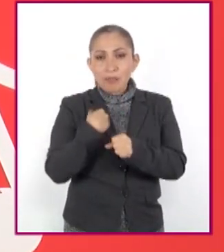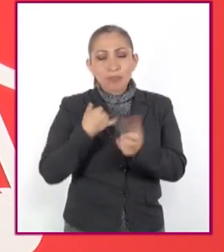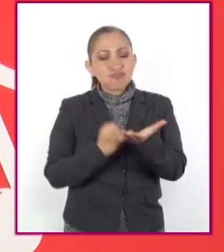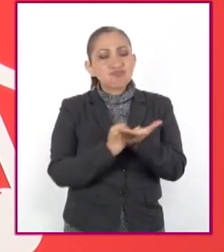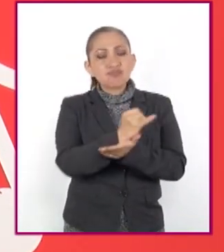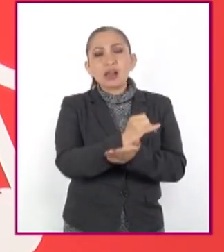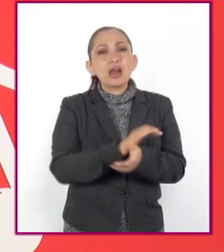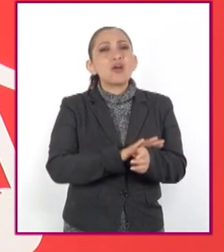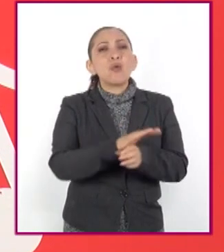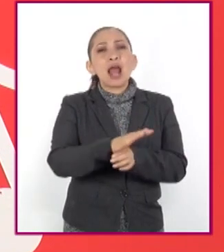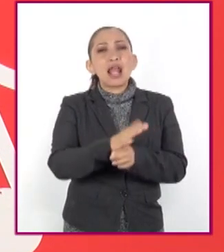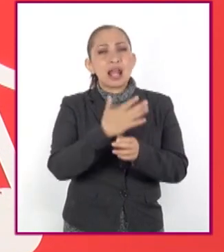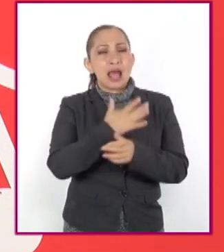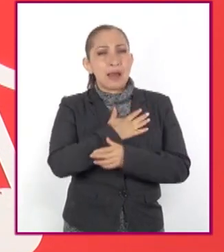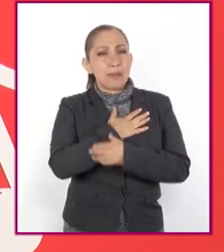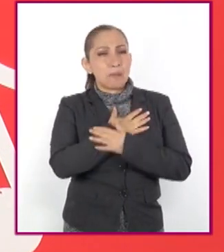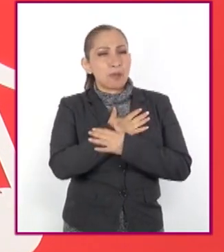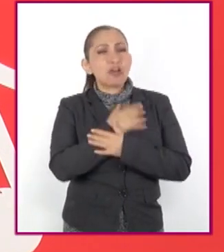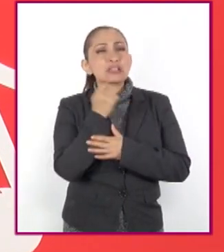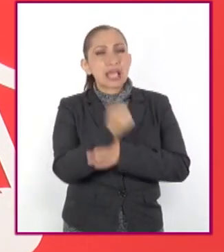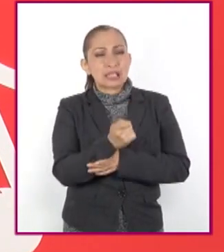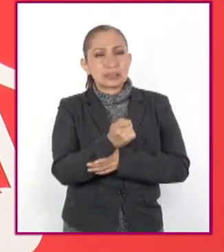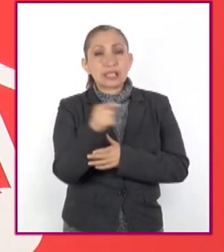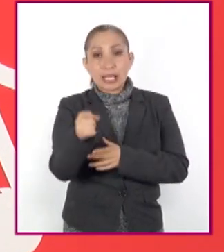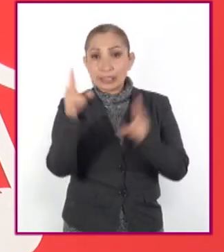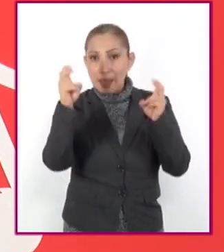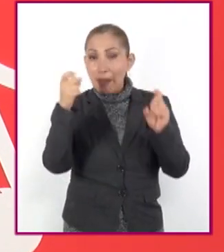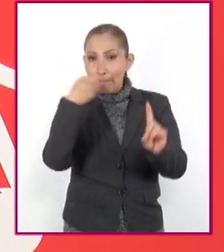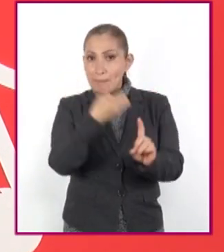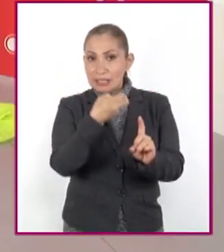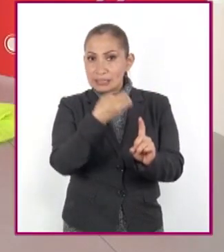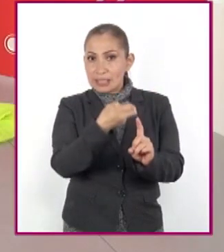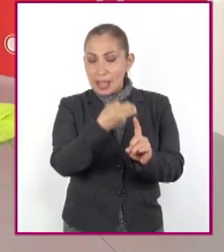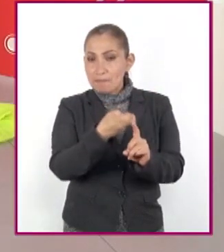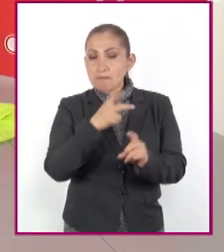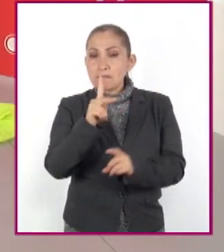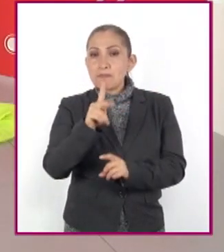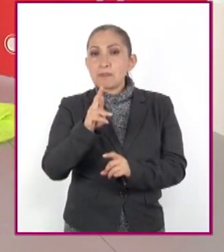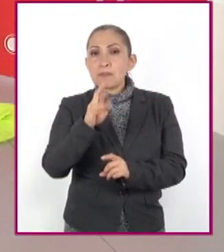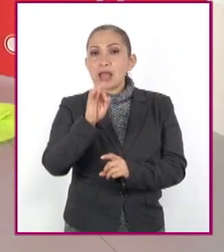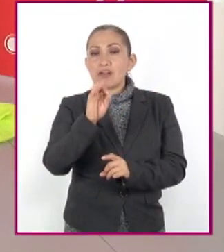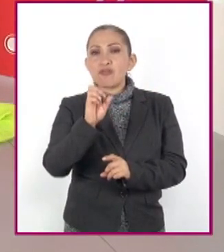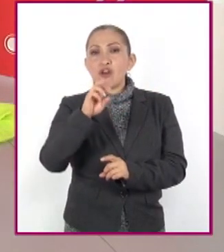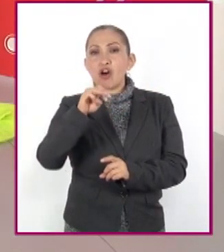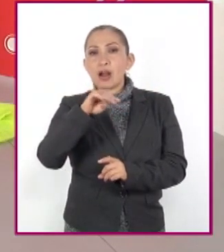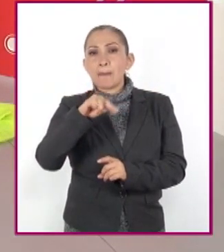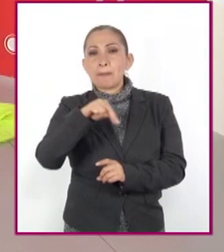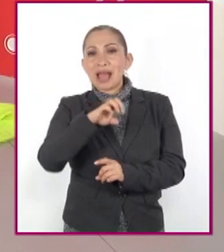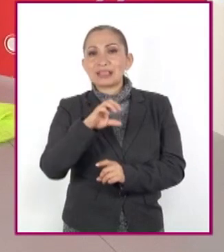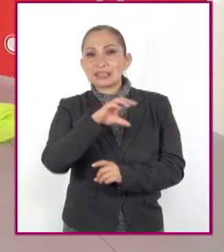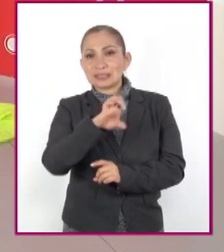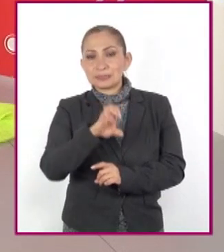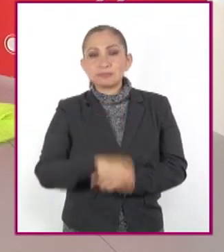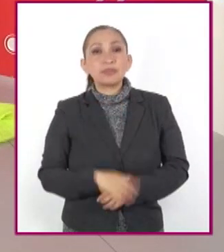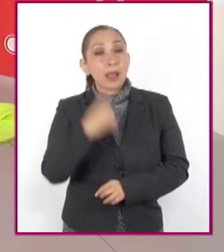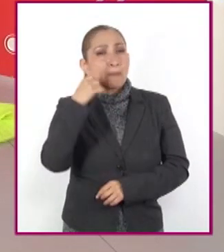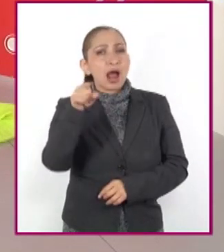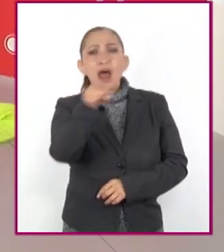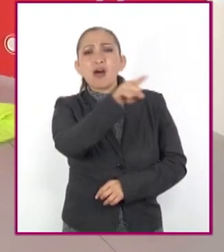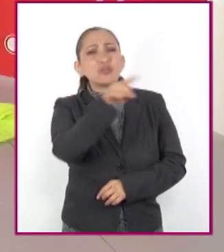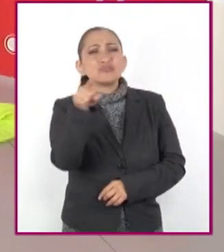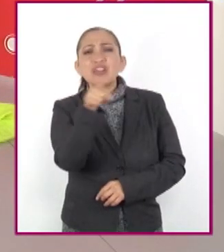definir lo que es el amor, ya que es el tema principal de nuestro performance. Tienes razón, Deni. Para